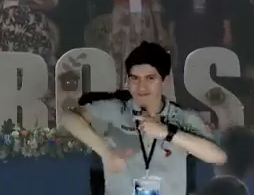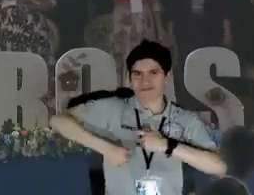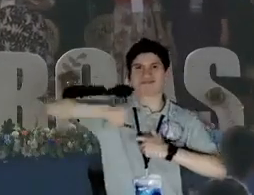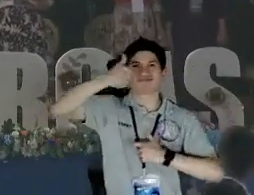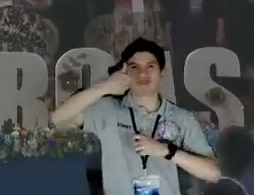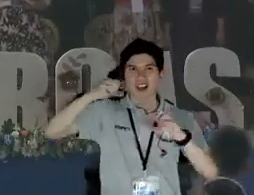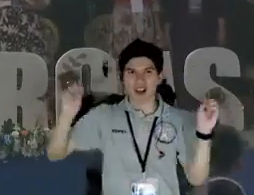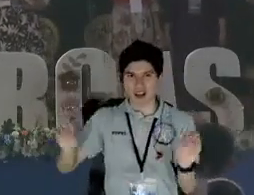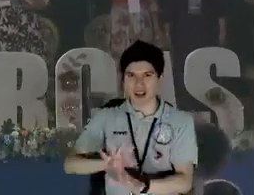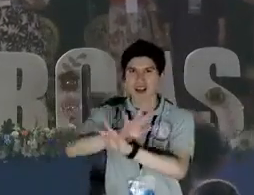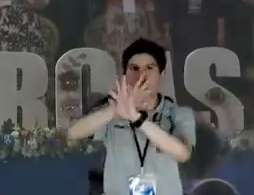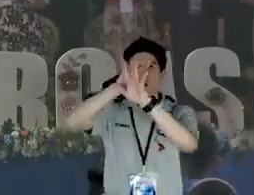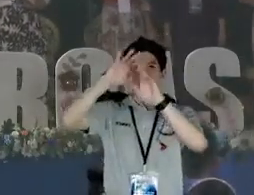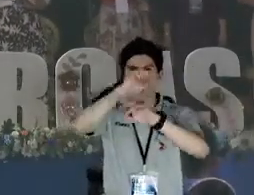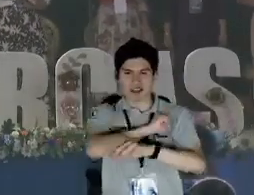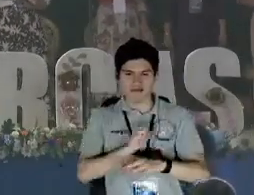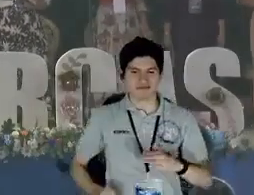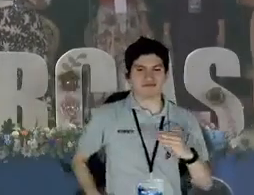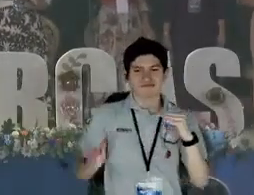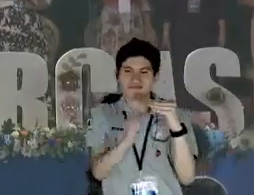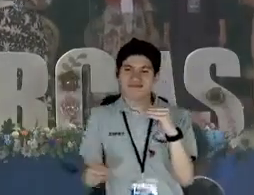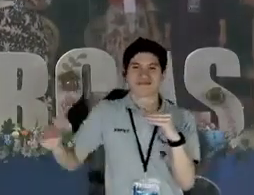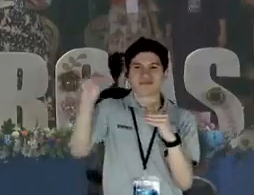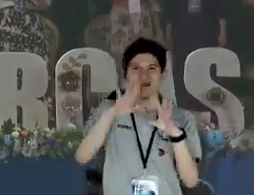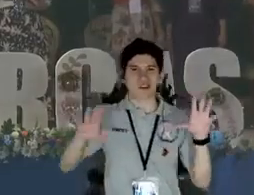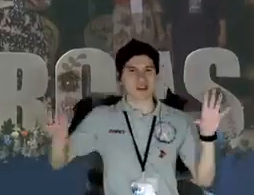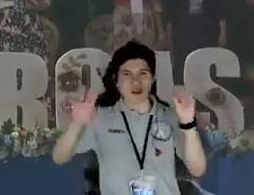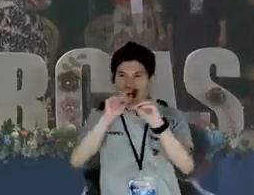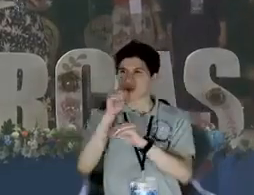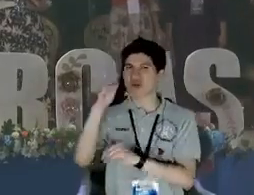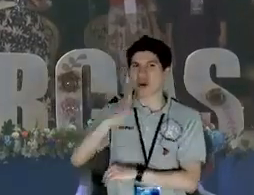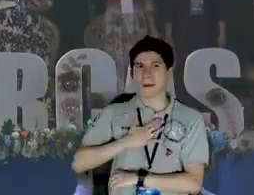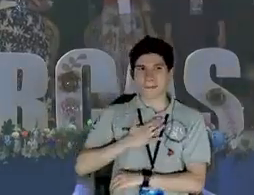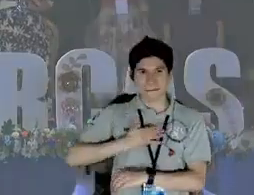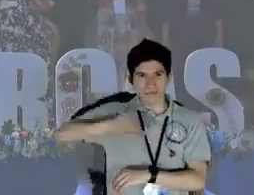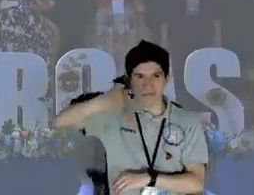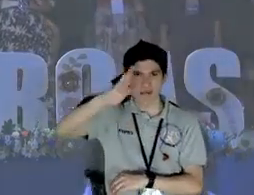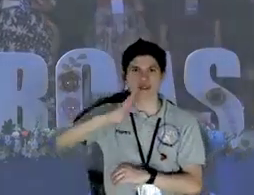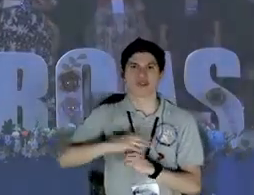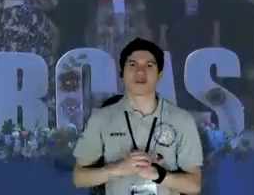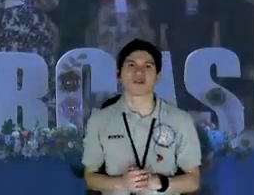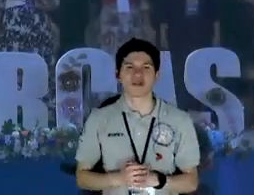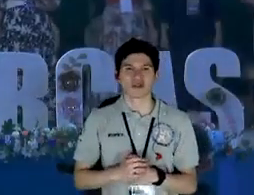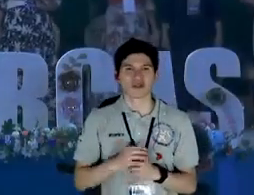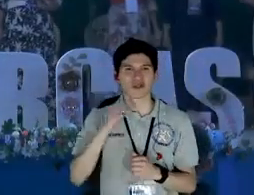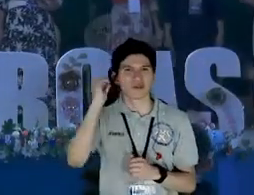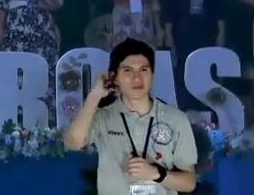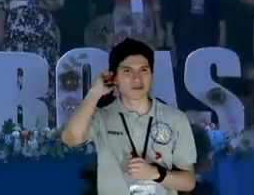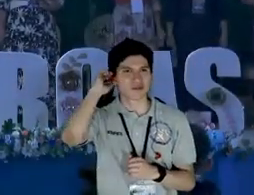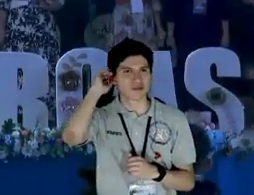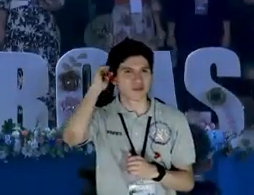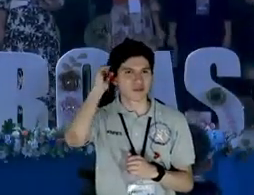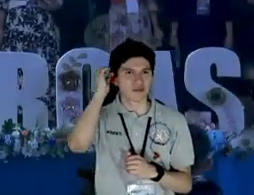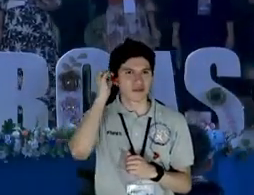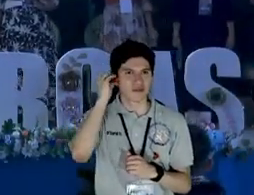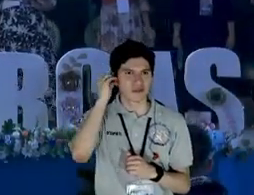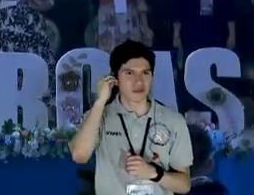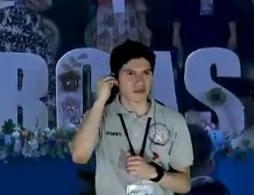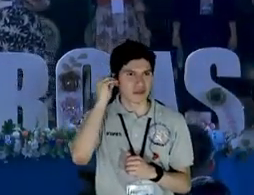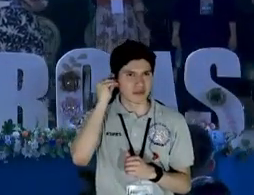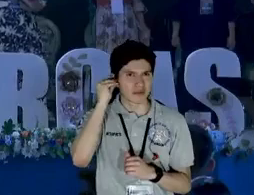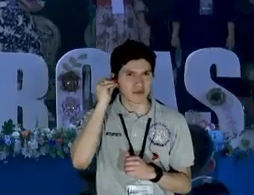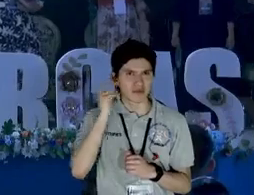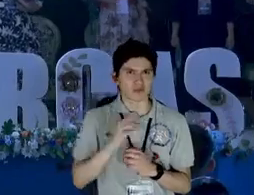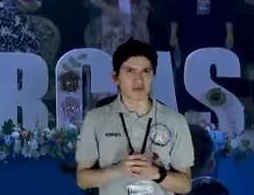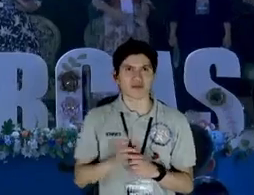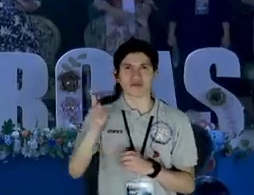Gloria al Señor de señores. Tú, mi Dios, que tienes el control de todas las cosas,